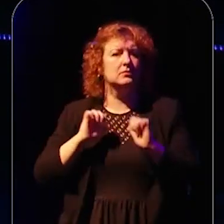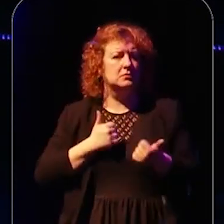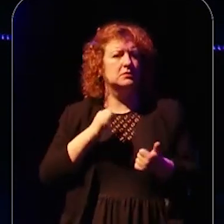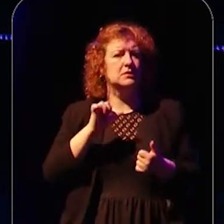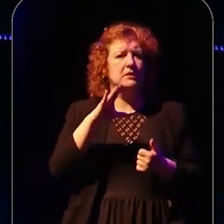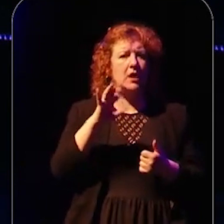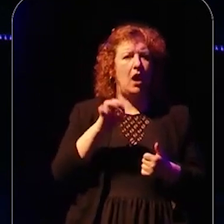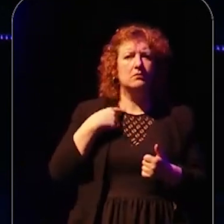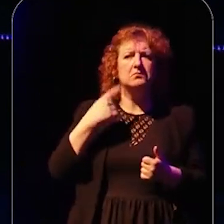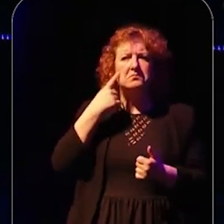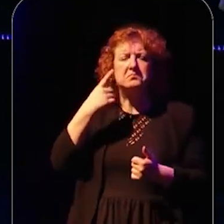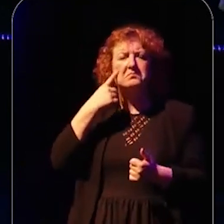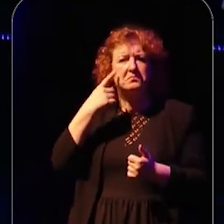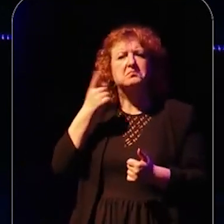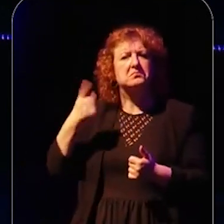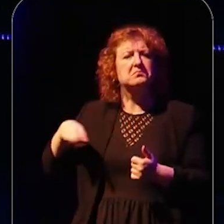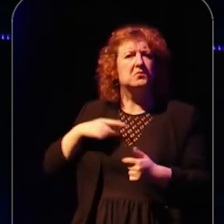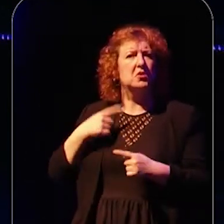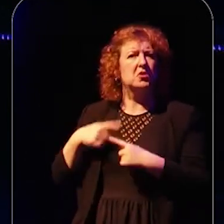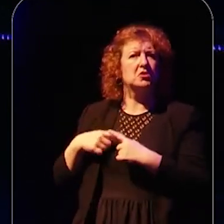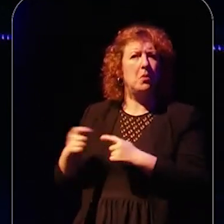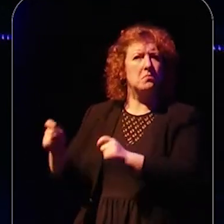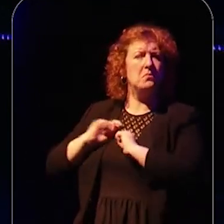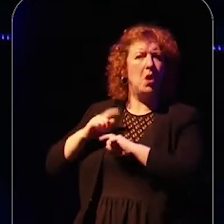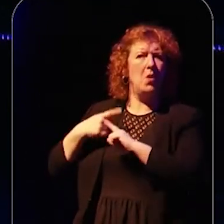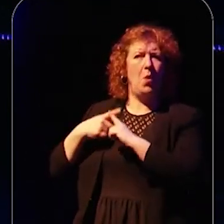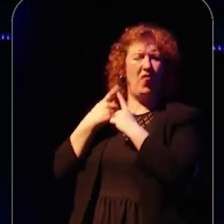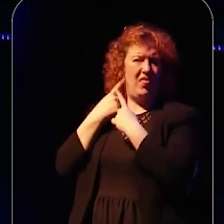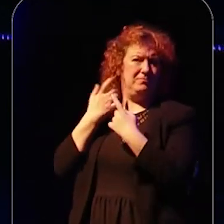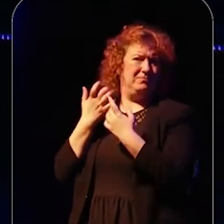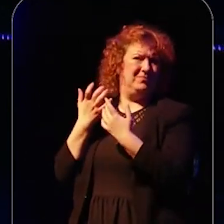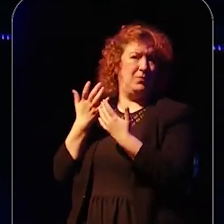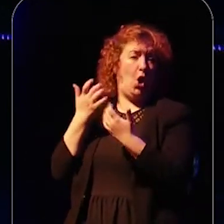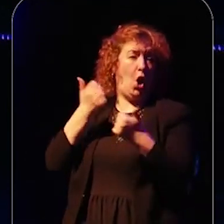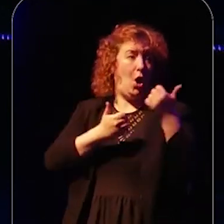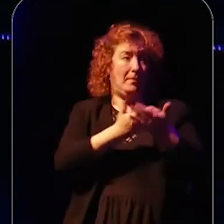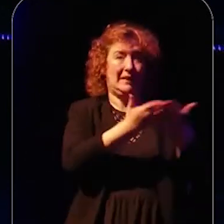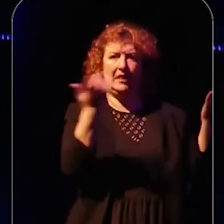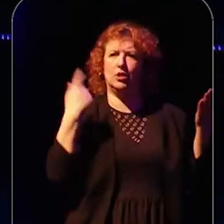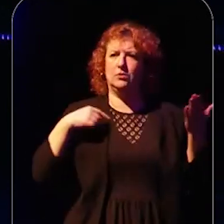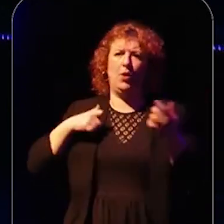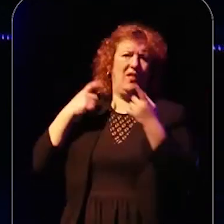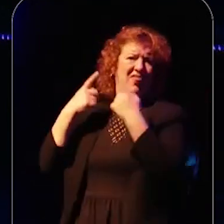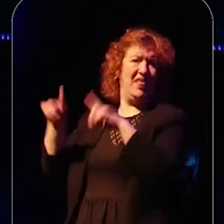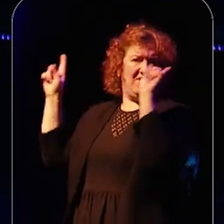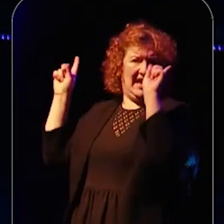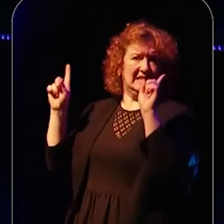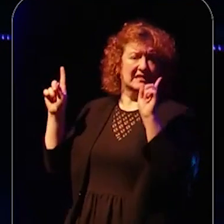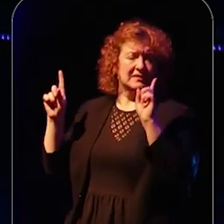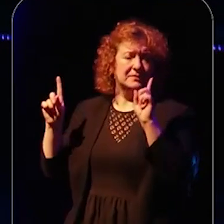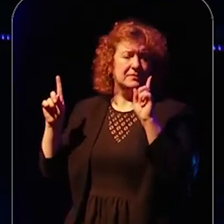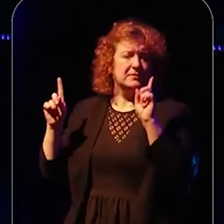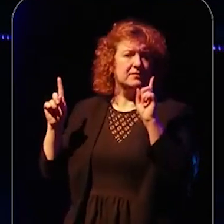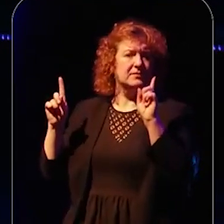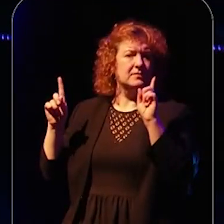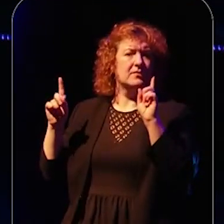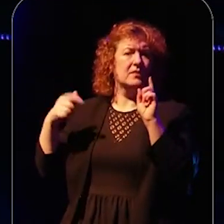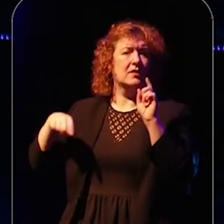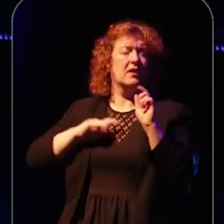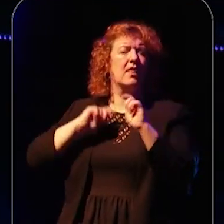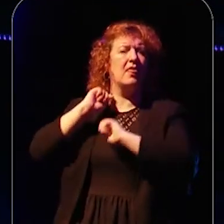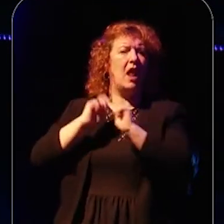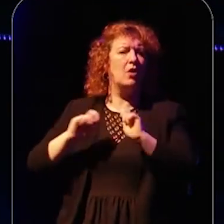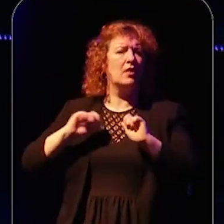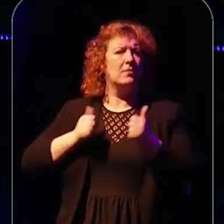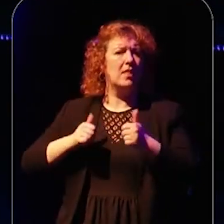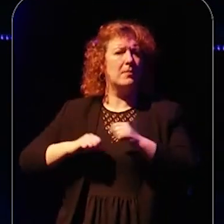vio que eso era algo que nos aportaba un valor diferencial con respecto a la competencia y nos fuimos consolidando desde